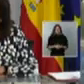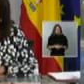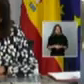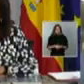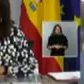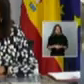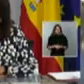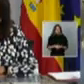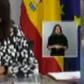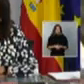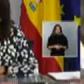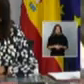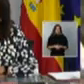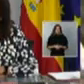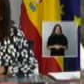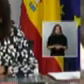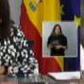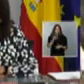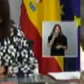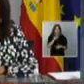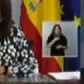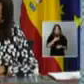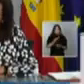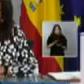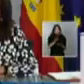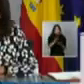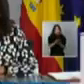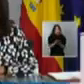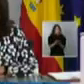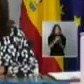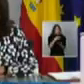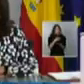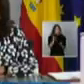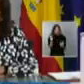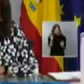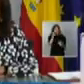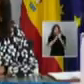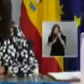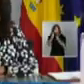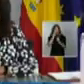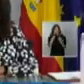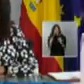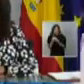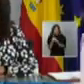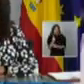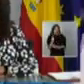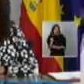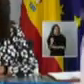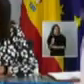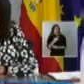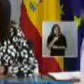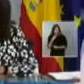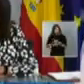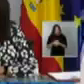lo que señalaba el señor respecto a las marchas es cierto, pero no es necesario ir en una marcha más baja para